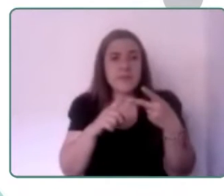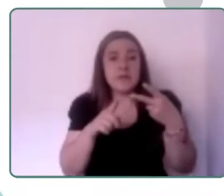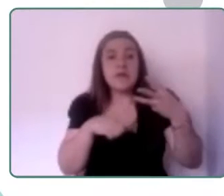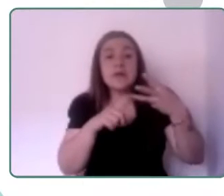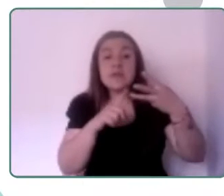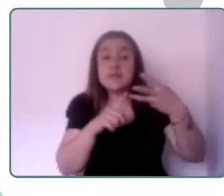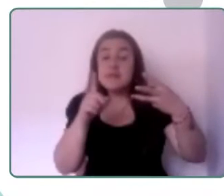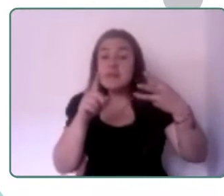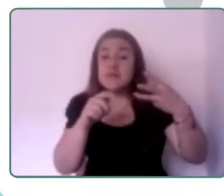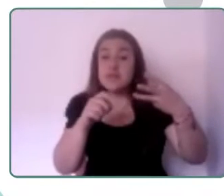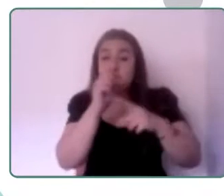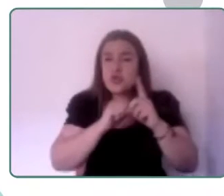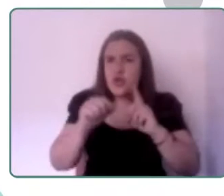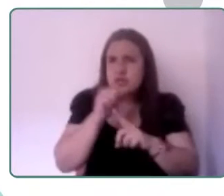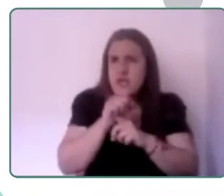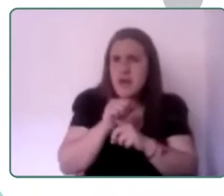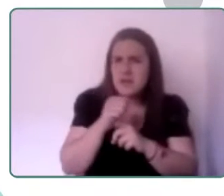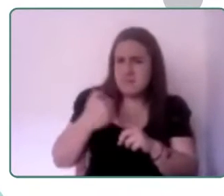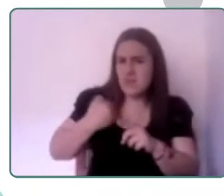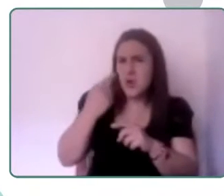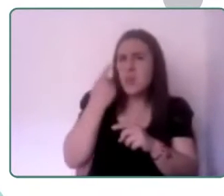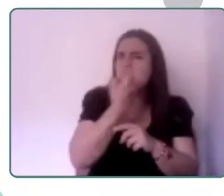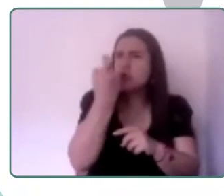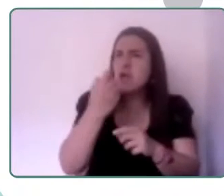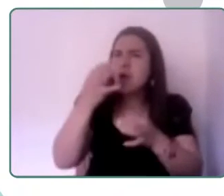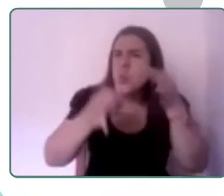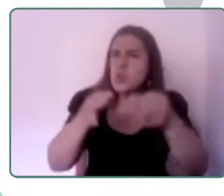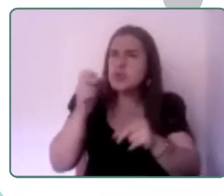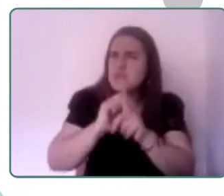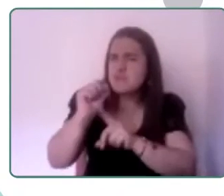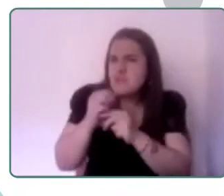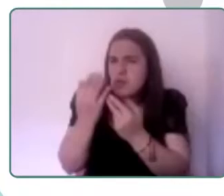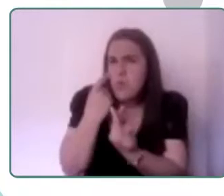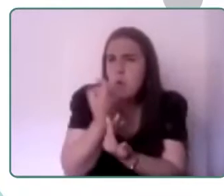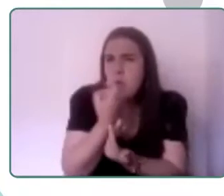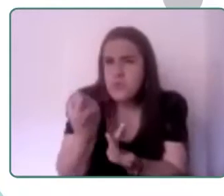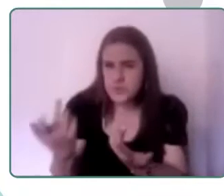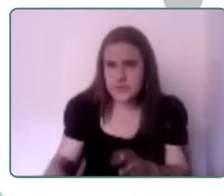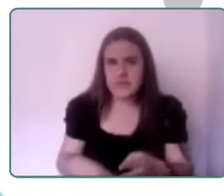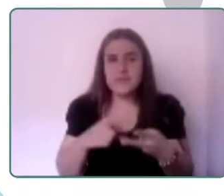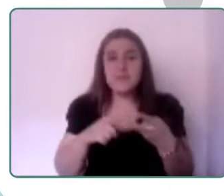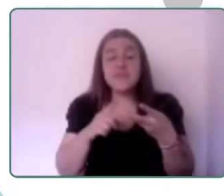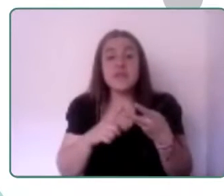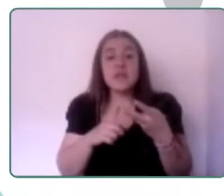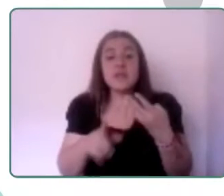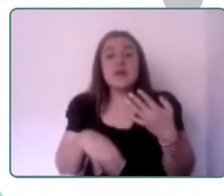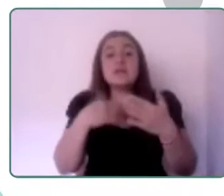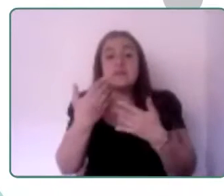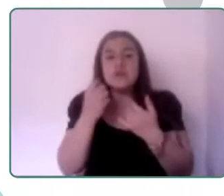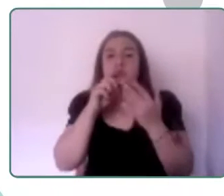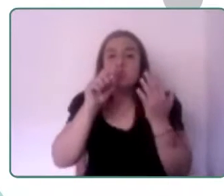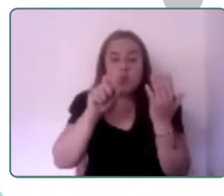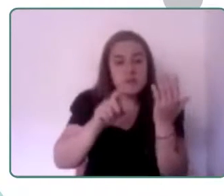de la justicia social para los ciudadanos. Se complementó con un cuestionario al grupo focal, donde